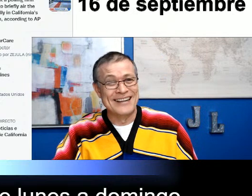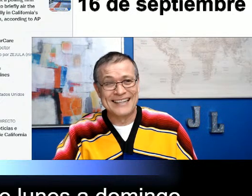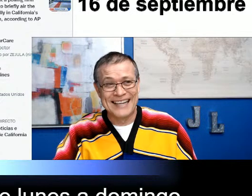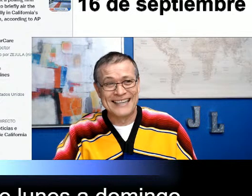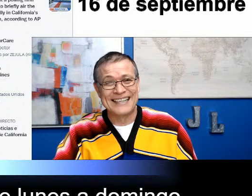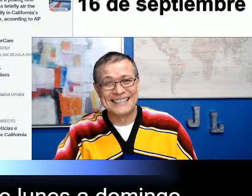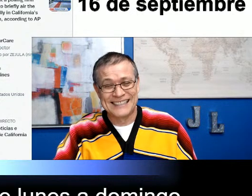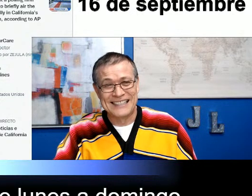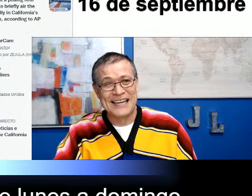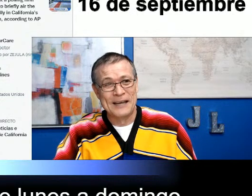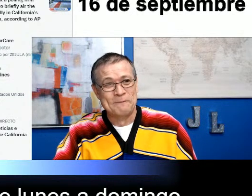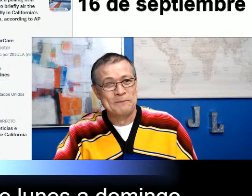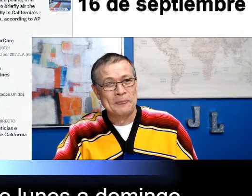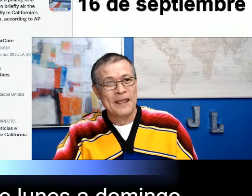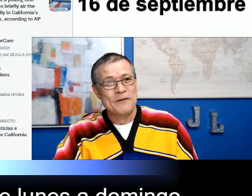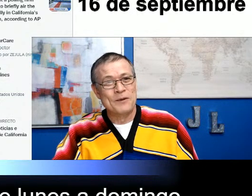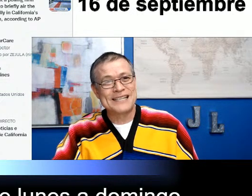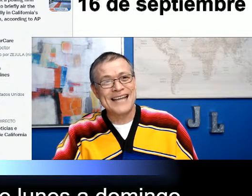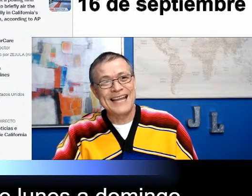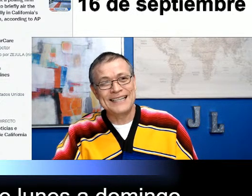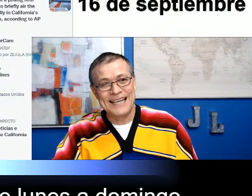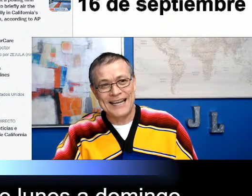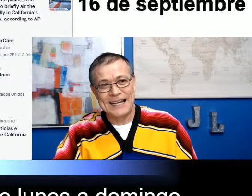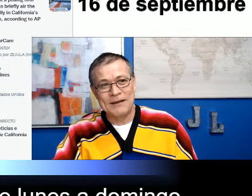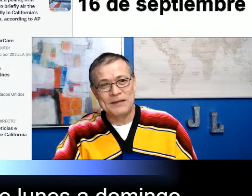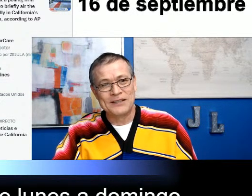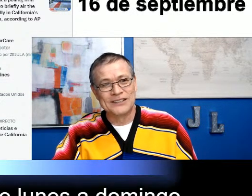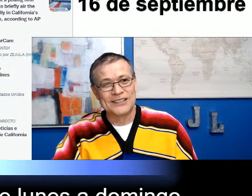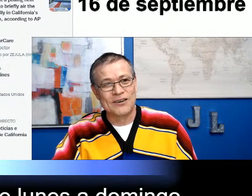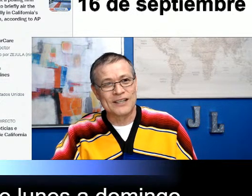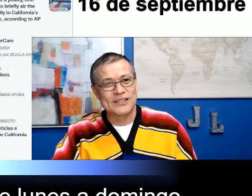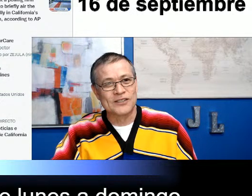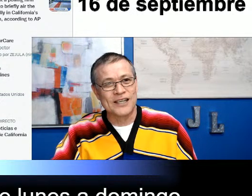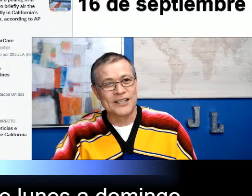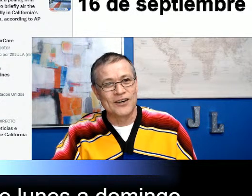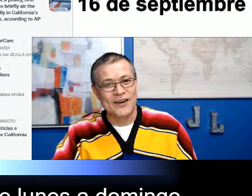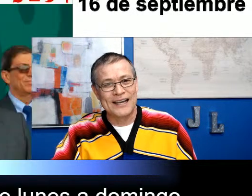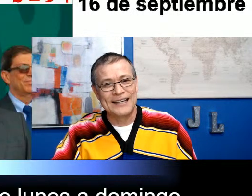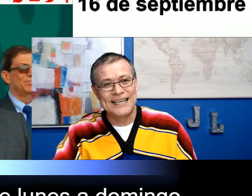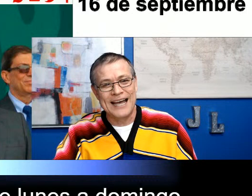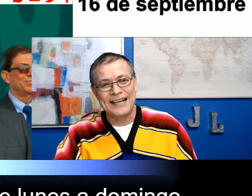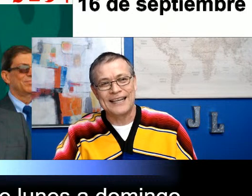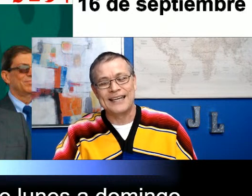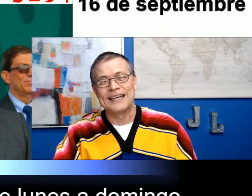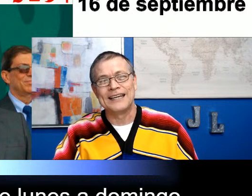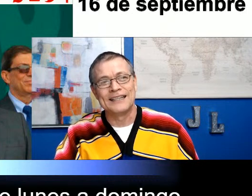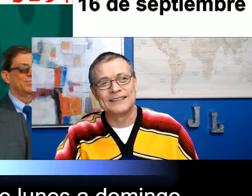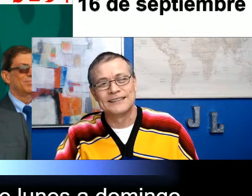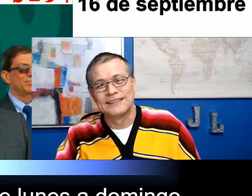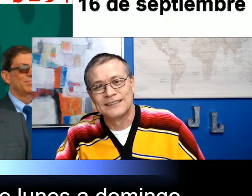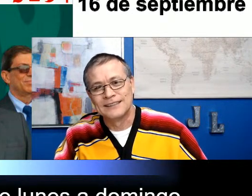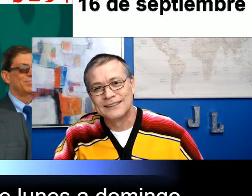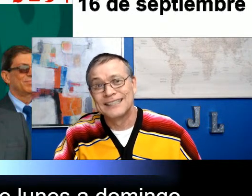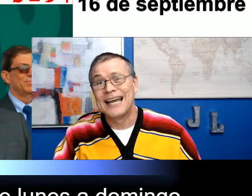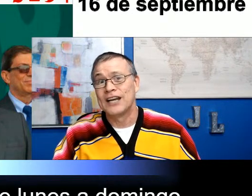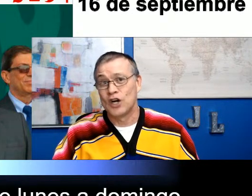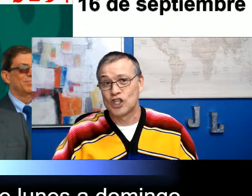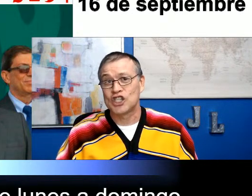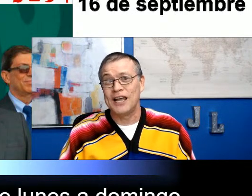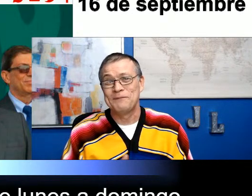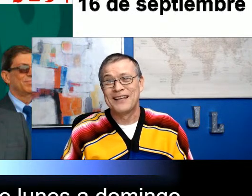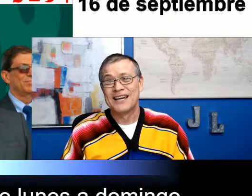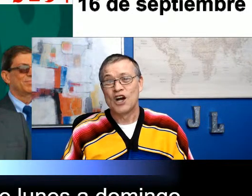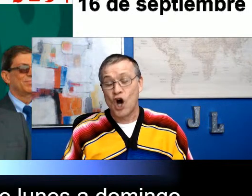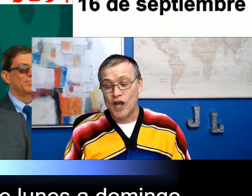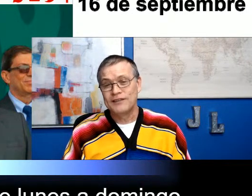De verdad que sí, Pues ahí tienen, amigos, lo que sucedió el día de